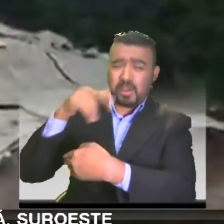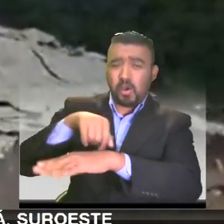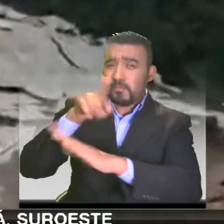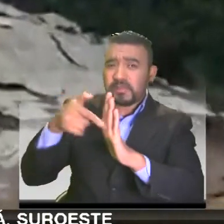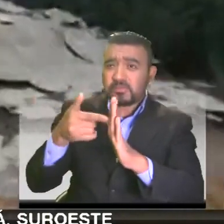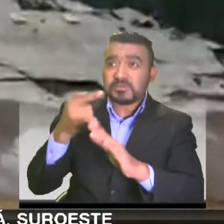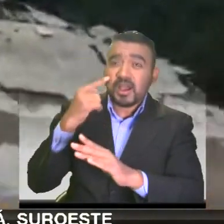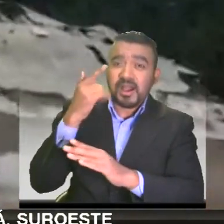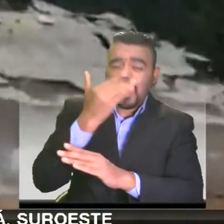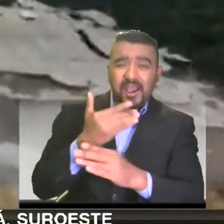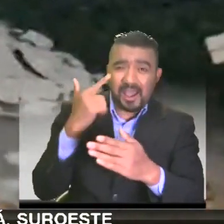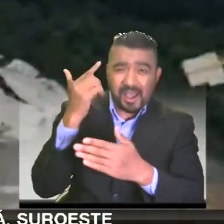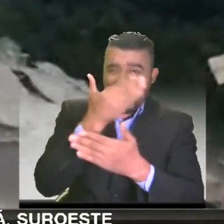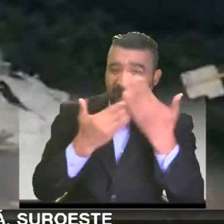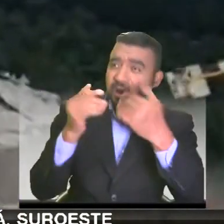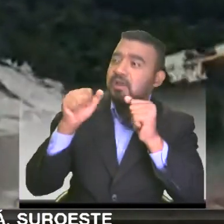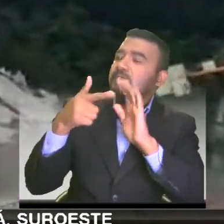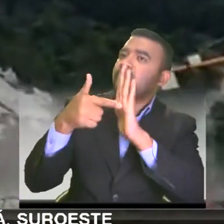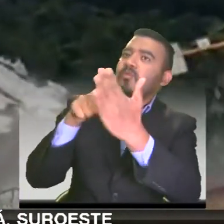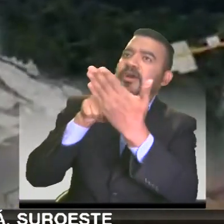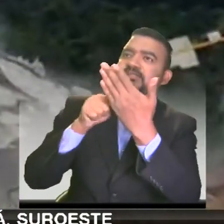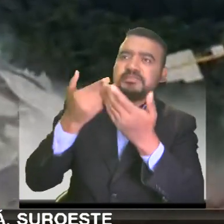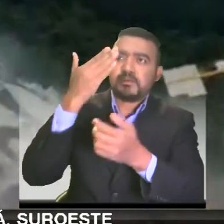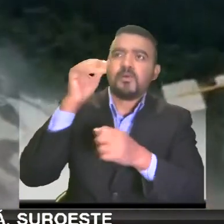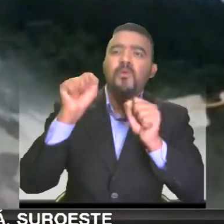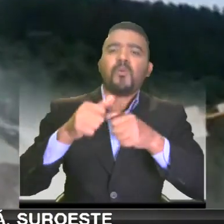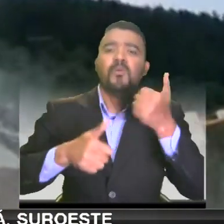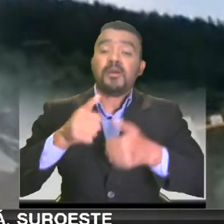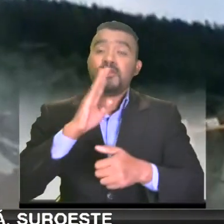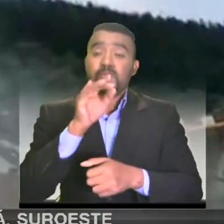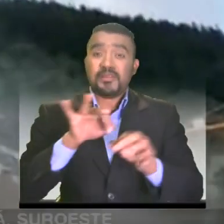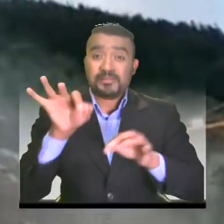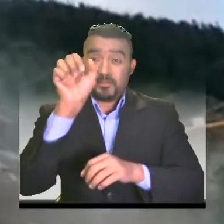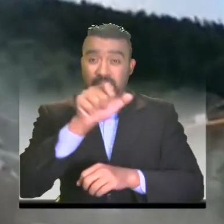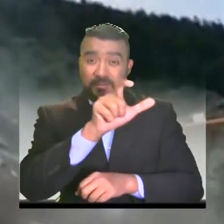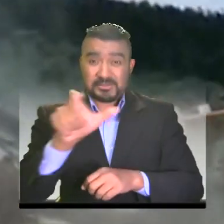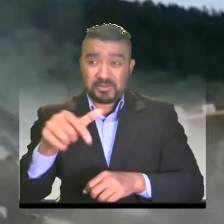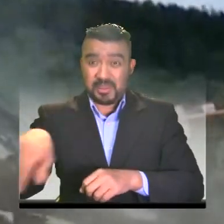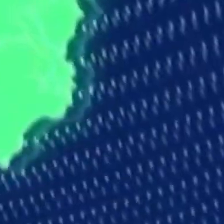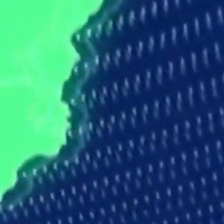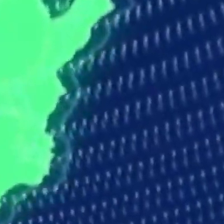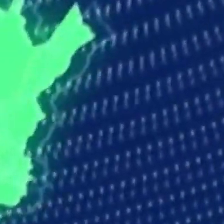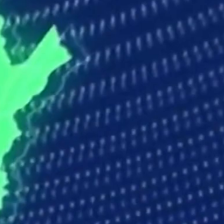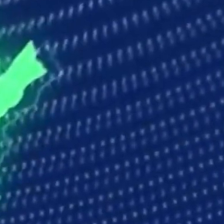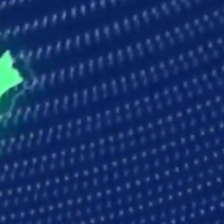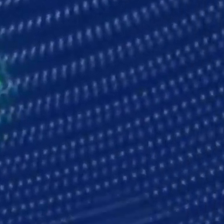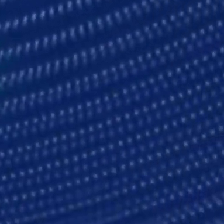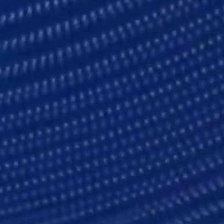y también la adopción de medidas de seguridad para los trabajadores de la construcción.